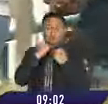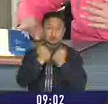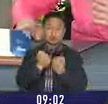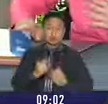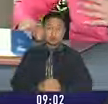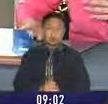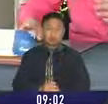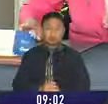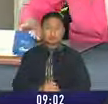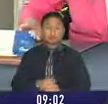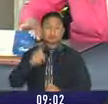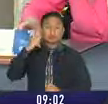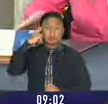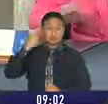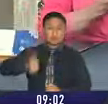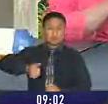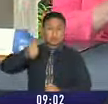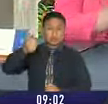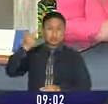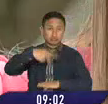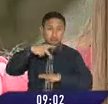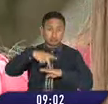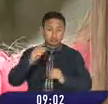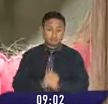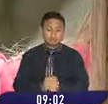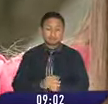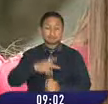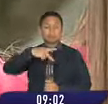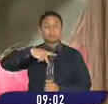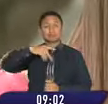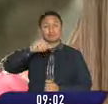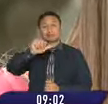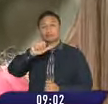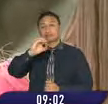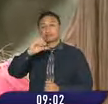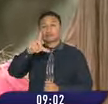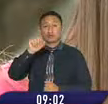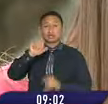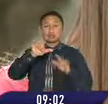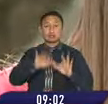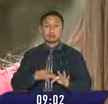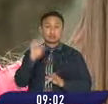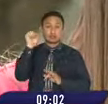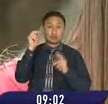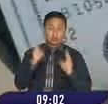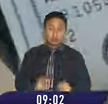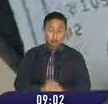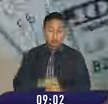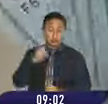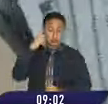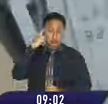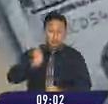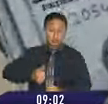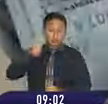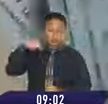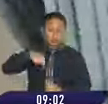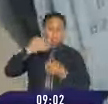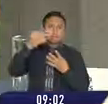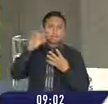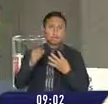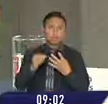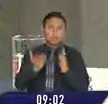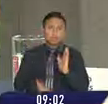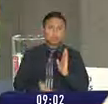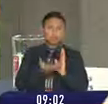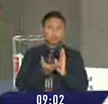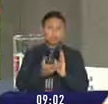civil y gobiernos locales. Paola Flores, secretaria de Derechos Humanos, afirma que el gobierno nacional prevé aumentar el presupuesto